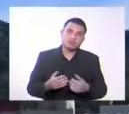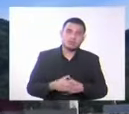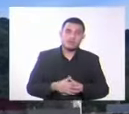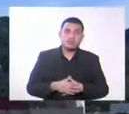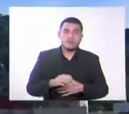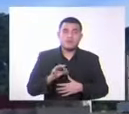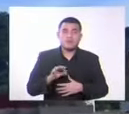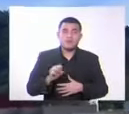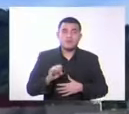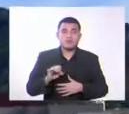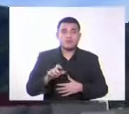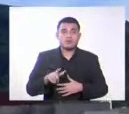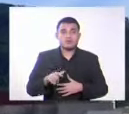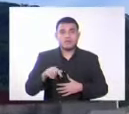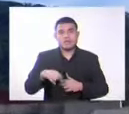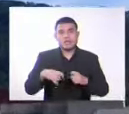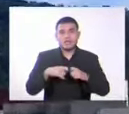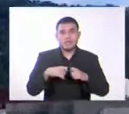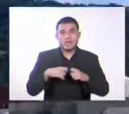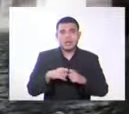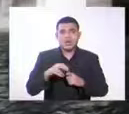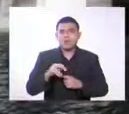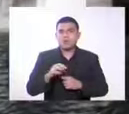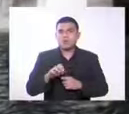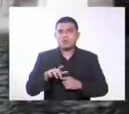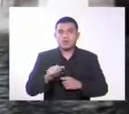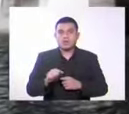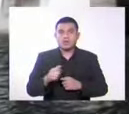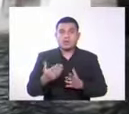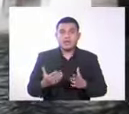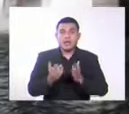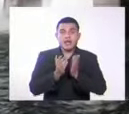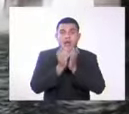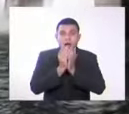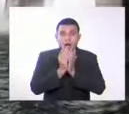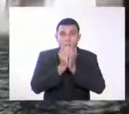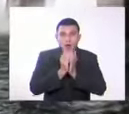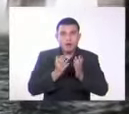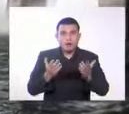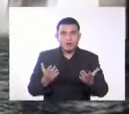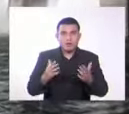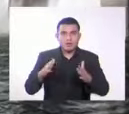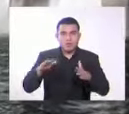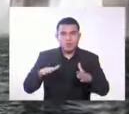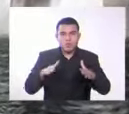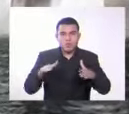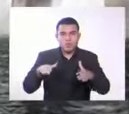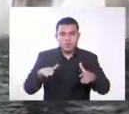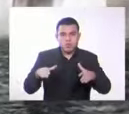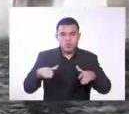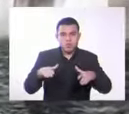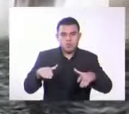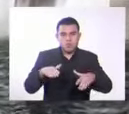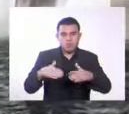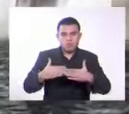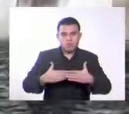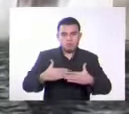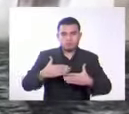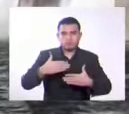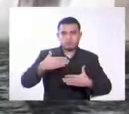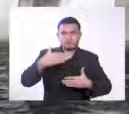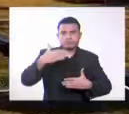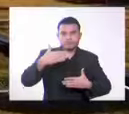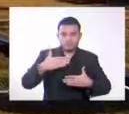también utilizamos energía nuclear y la energía hidráulica obtenida de los grandes ríos a través de represas. Y a mucha